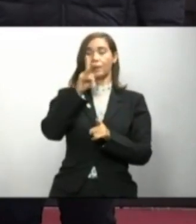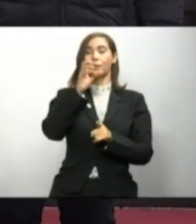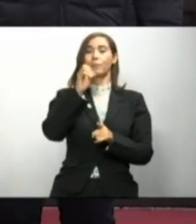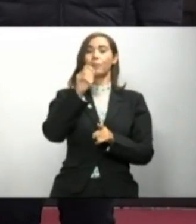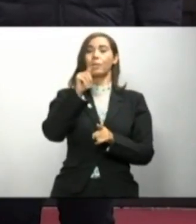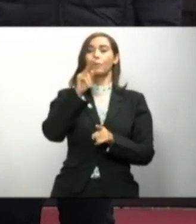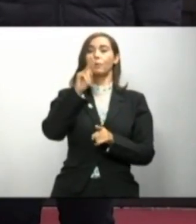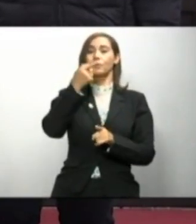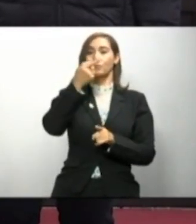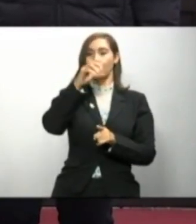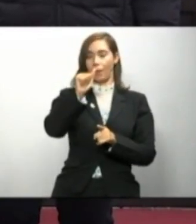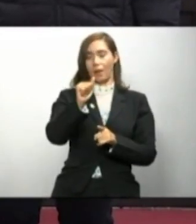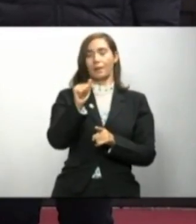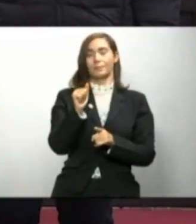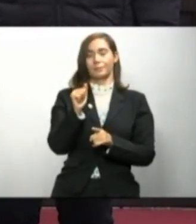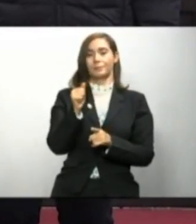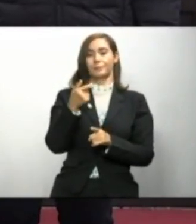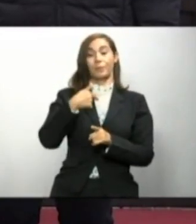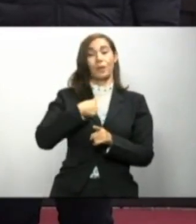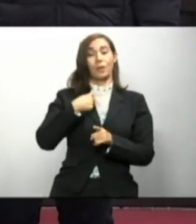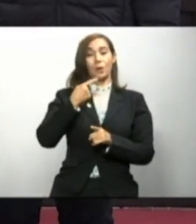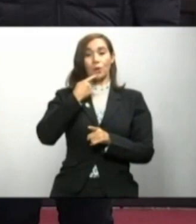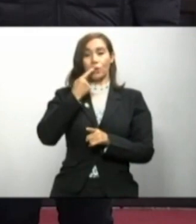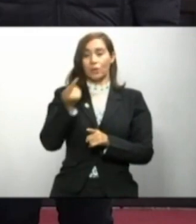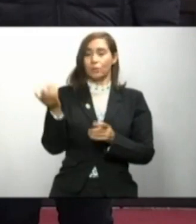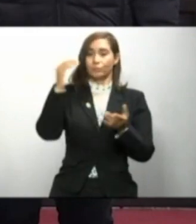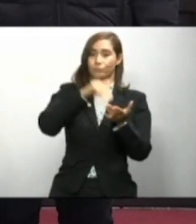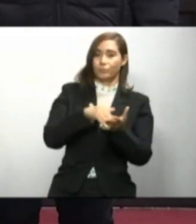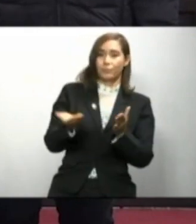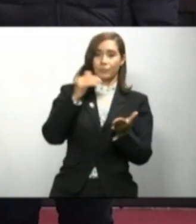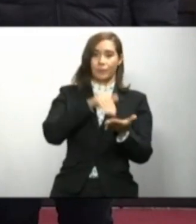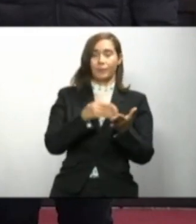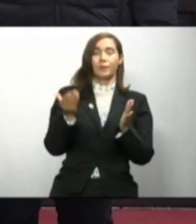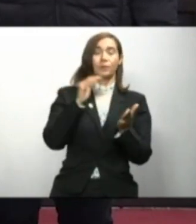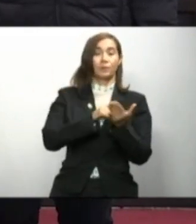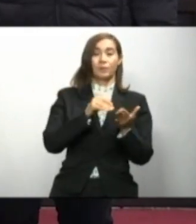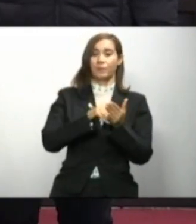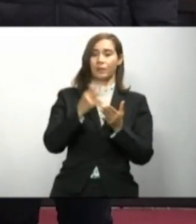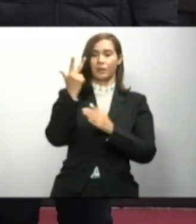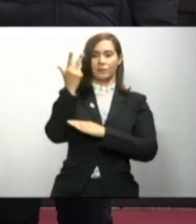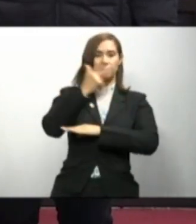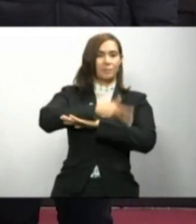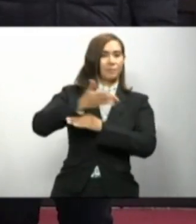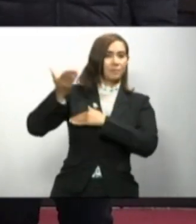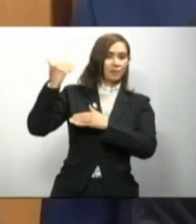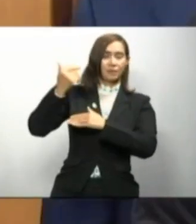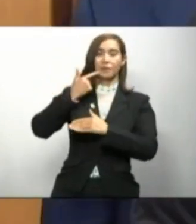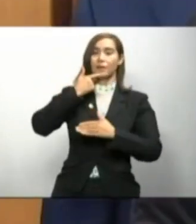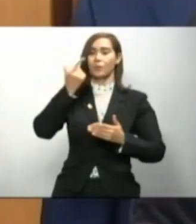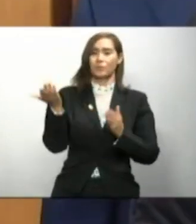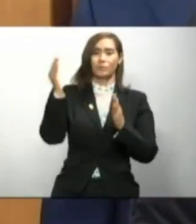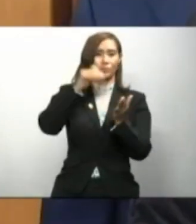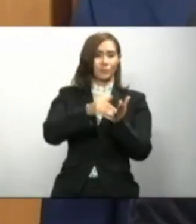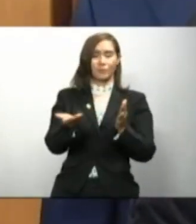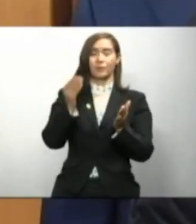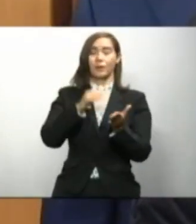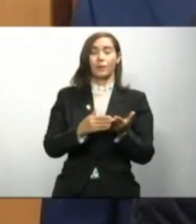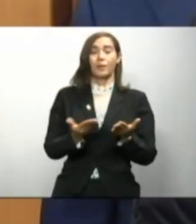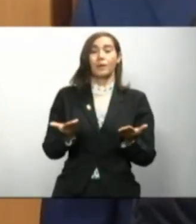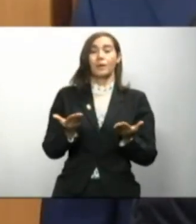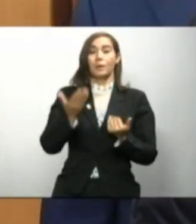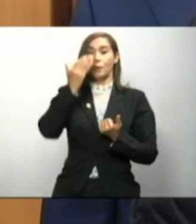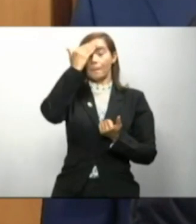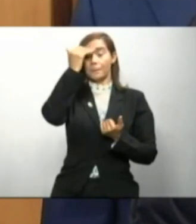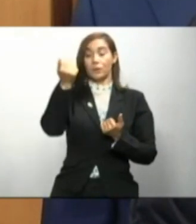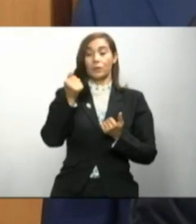y nosotros yo he repetido eso lo dije hace yo lo dije hace dos o tres meses también lo hemos seguido repitiendo porque ha habido